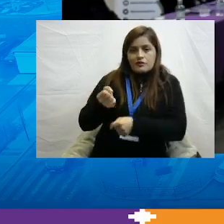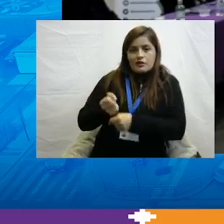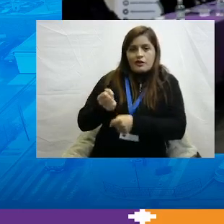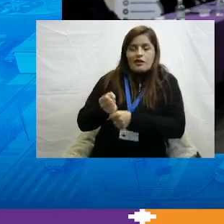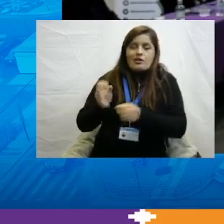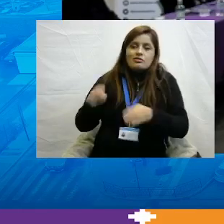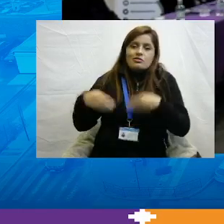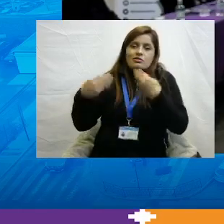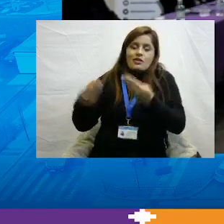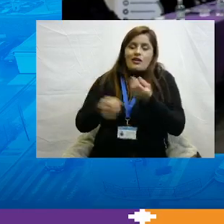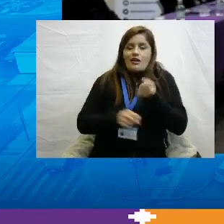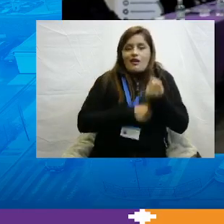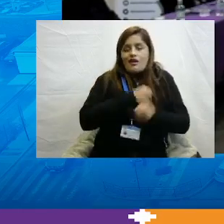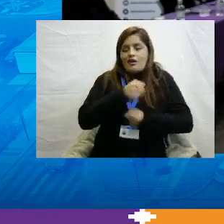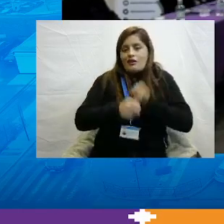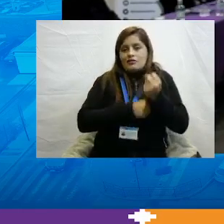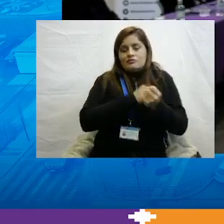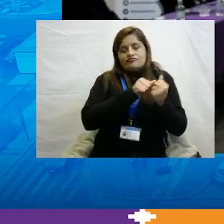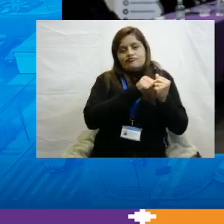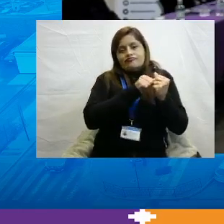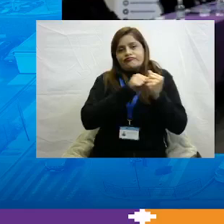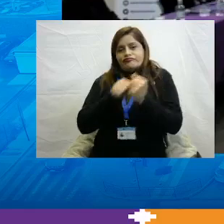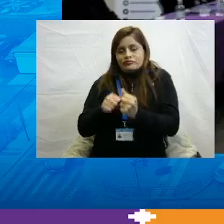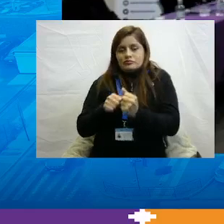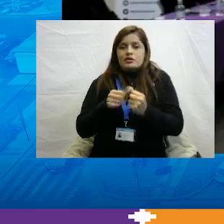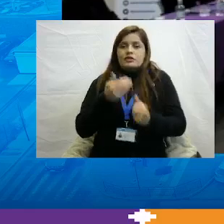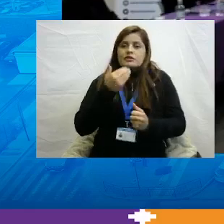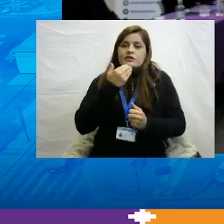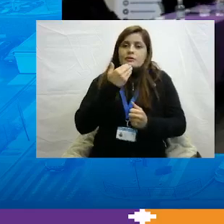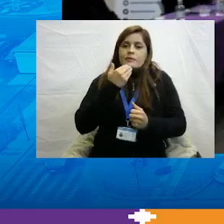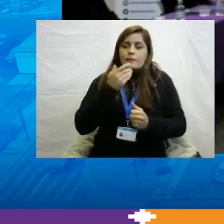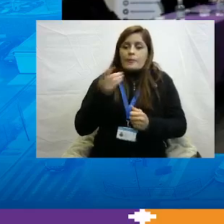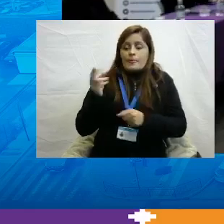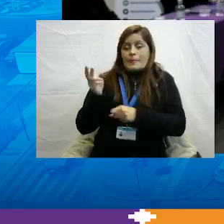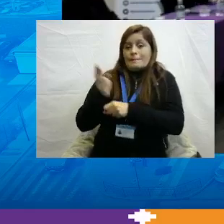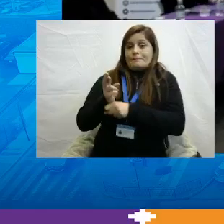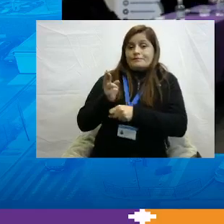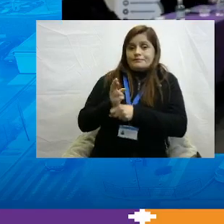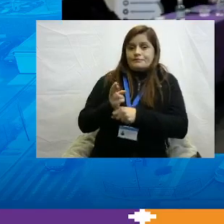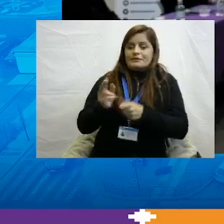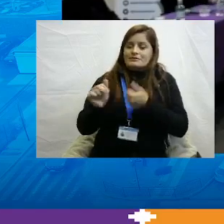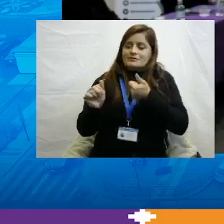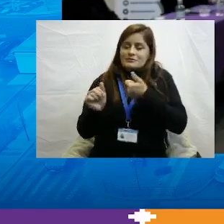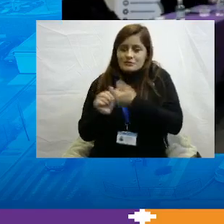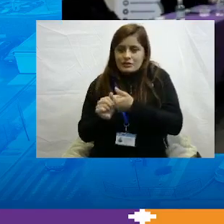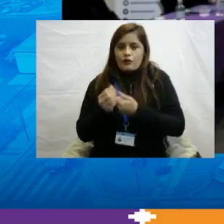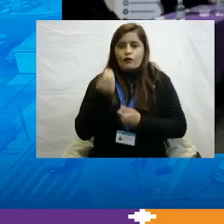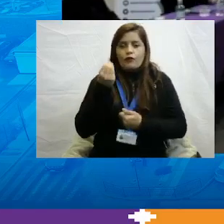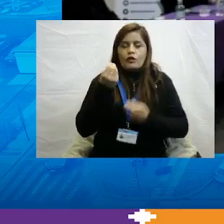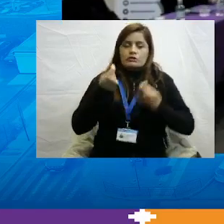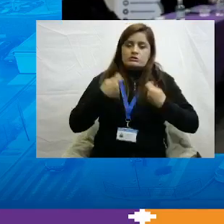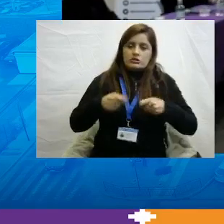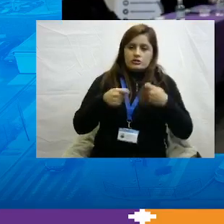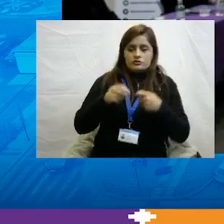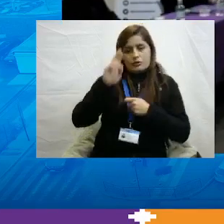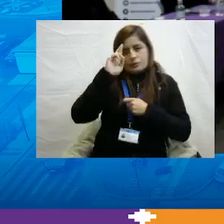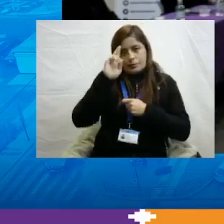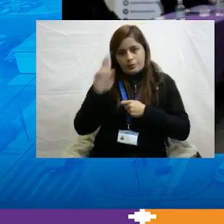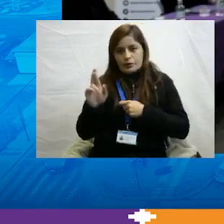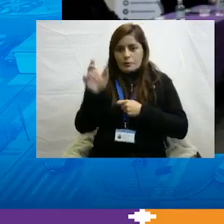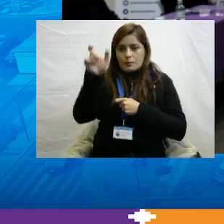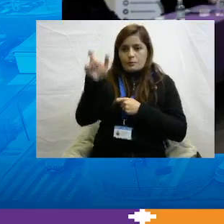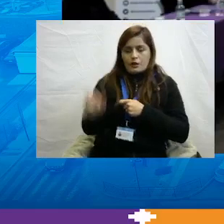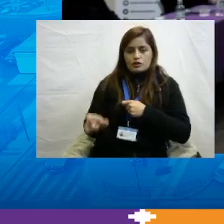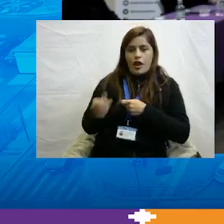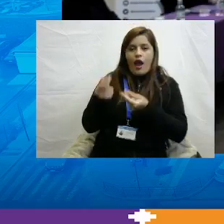entregado harto por nuestra comuna, y más como lo representa el dirigente, la cercanía, el buen trato, la calidad de ser